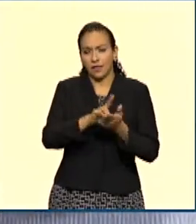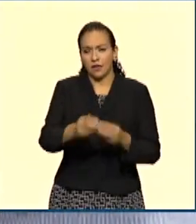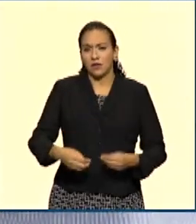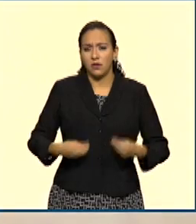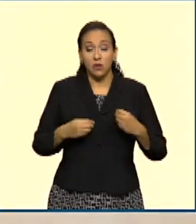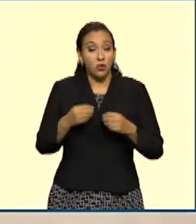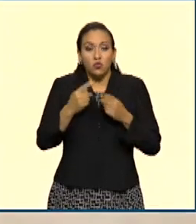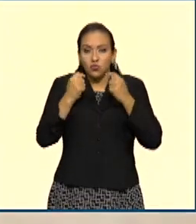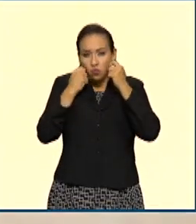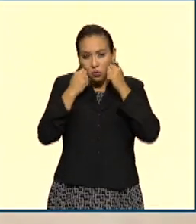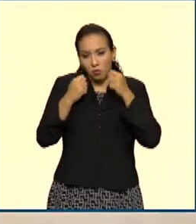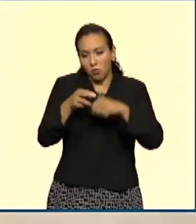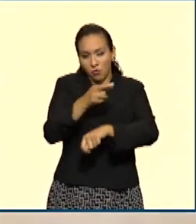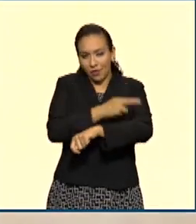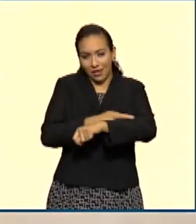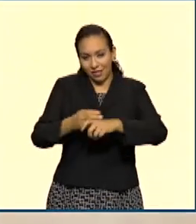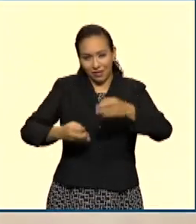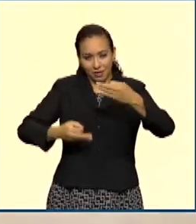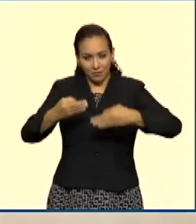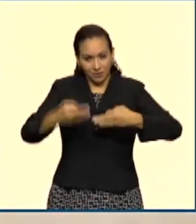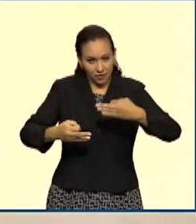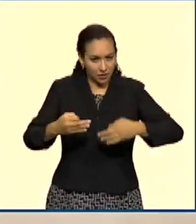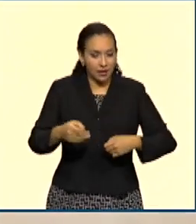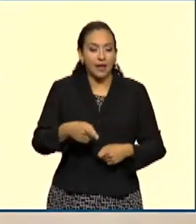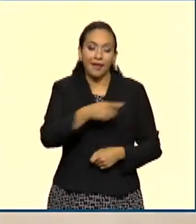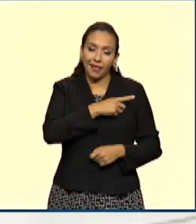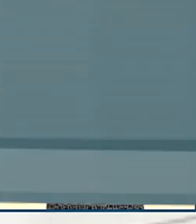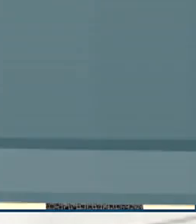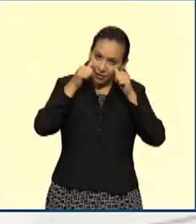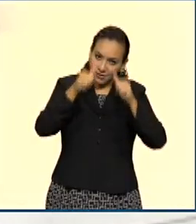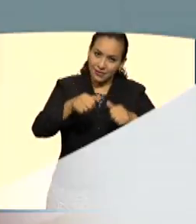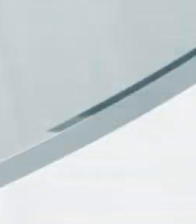estatus jurídico que tengan las personas.